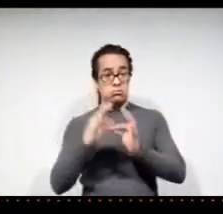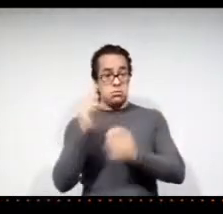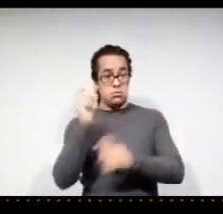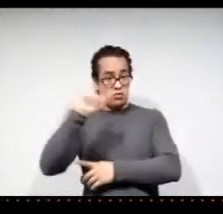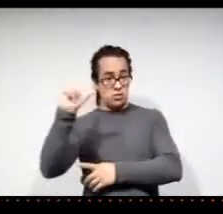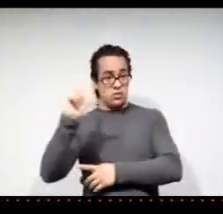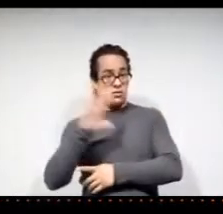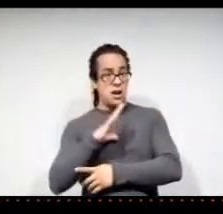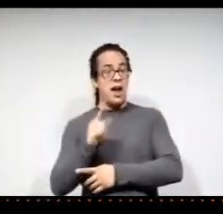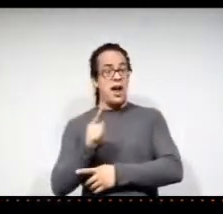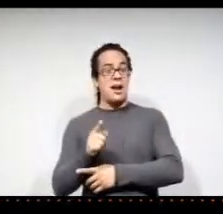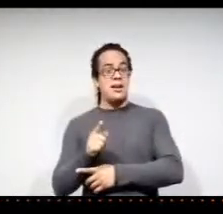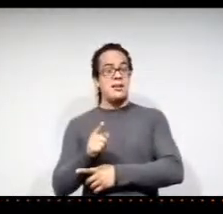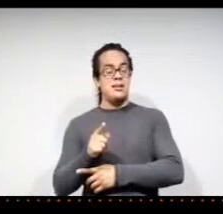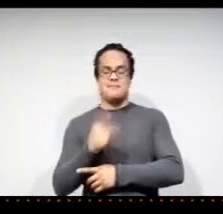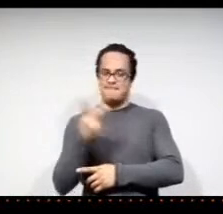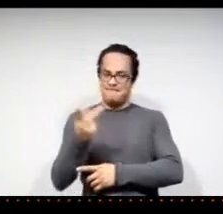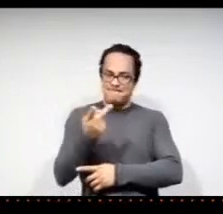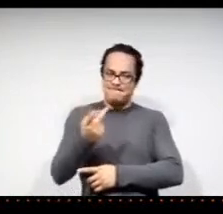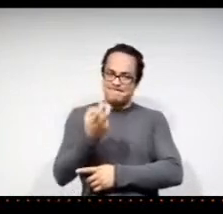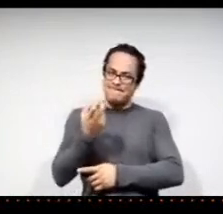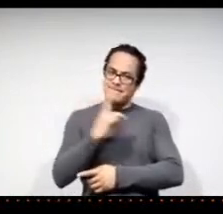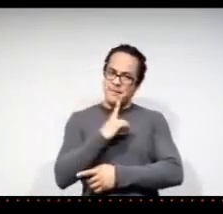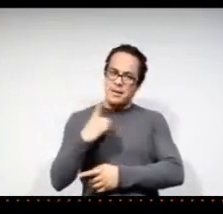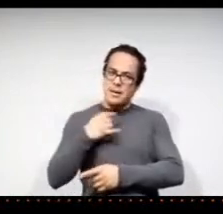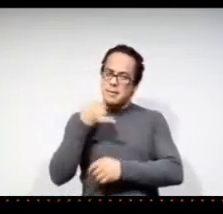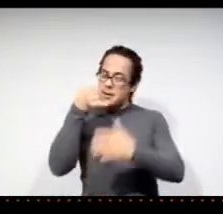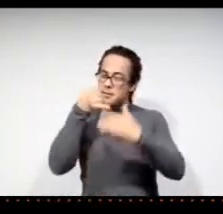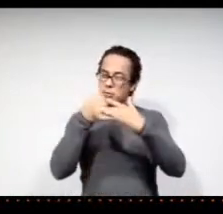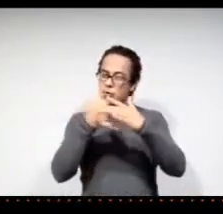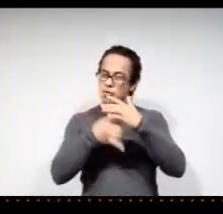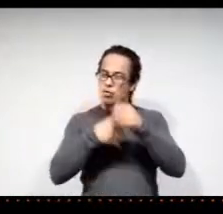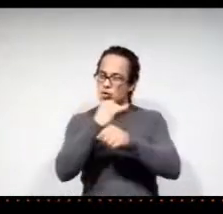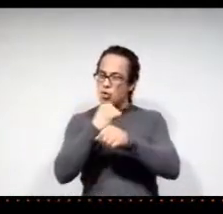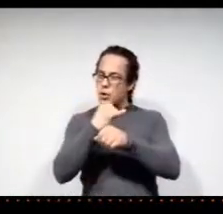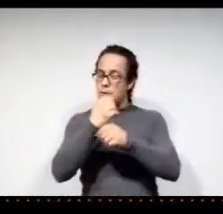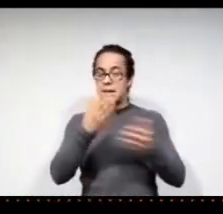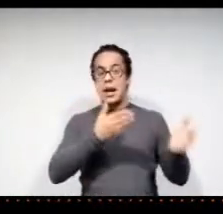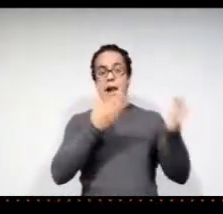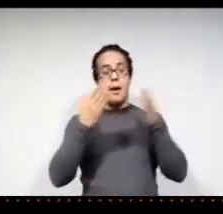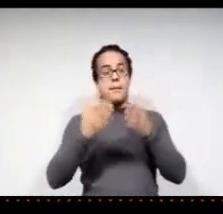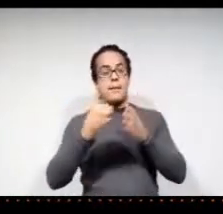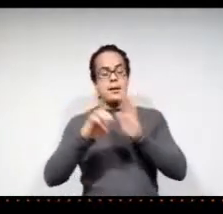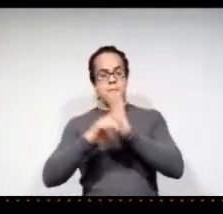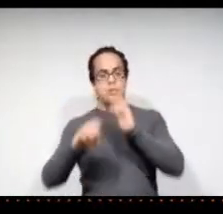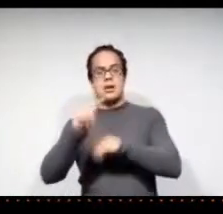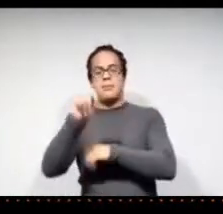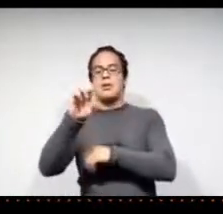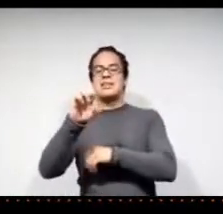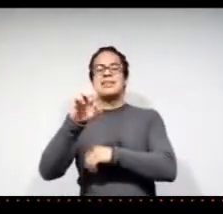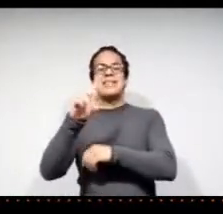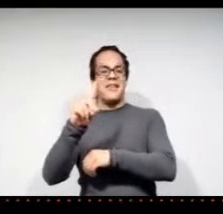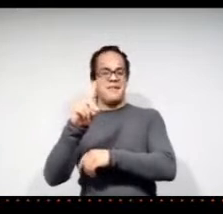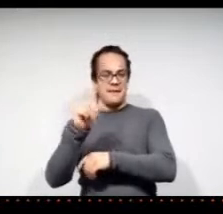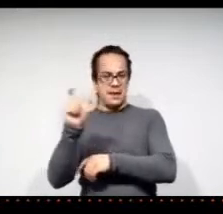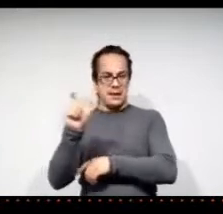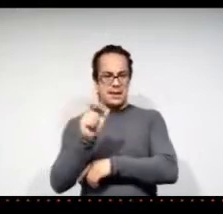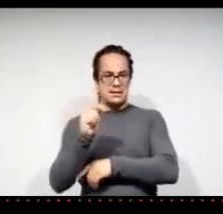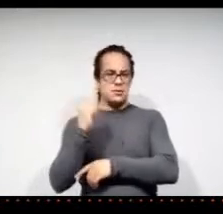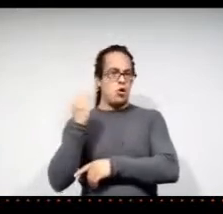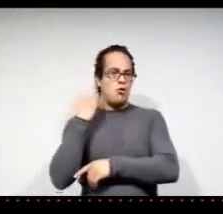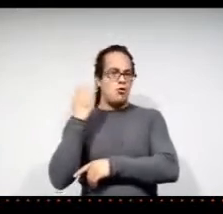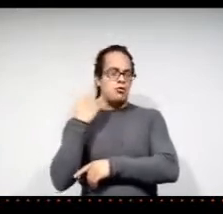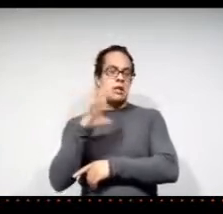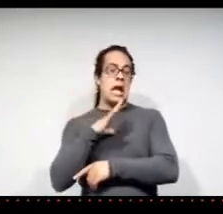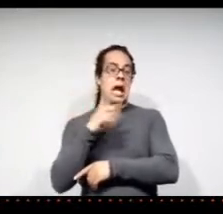discusiones principales. Otro, si nos vamos a la lógica de TED, de las charlas TEDx, ¿tenemos